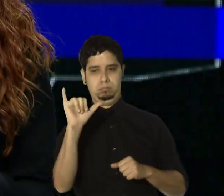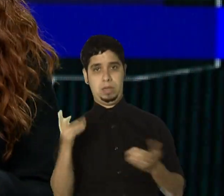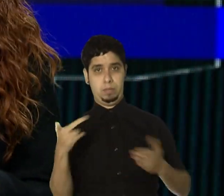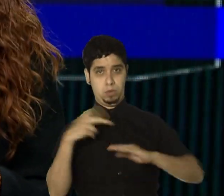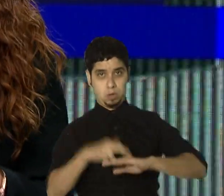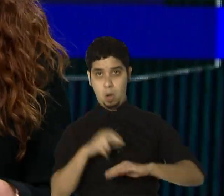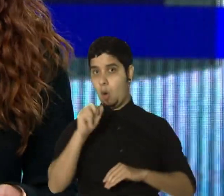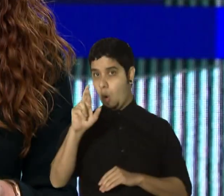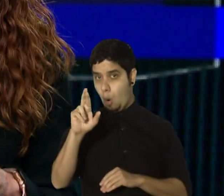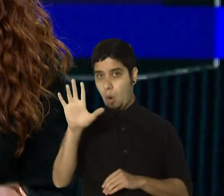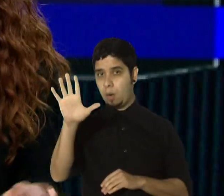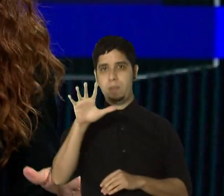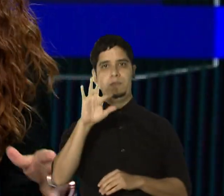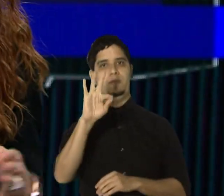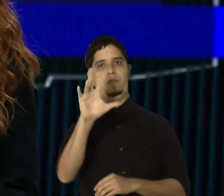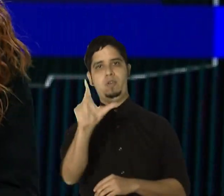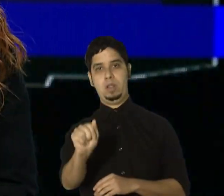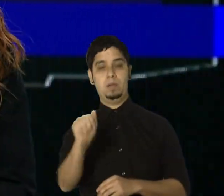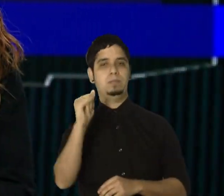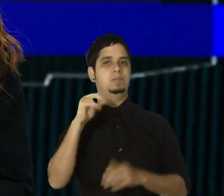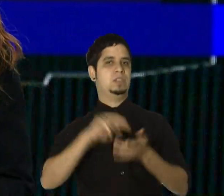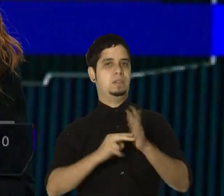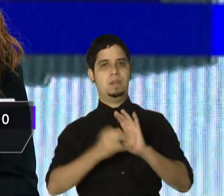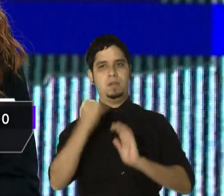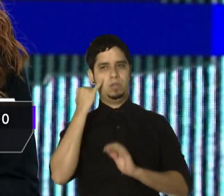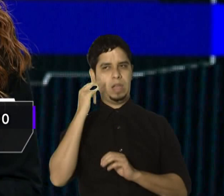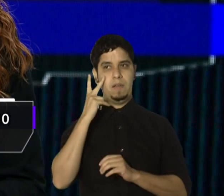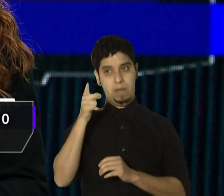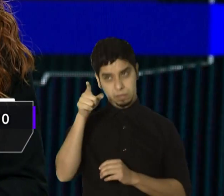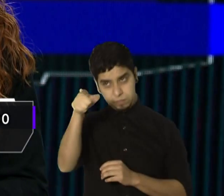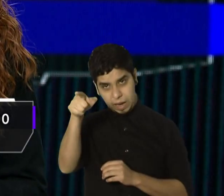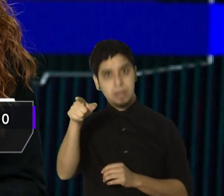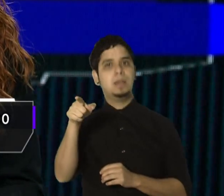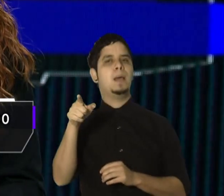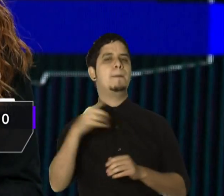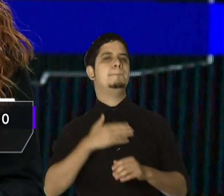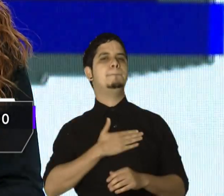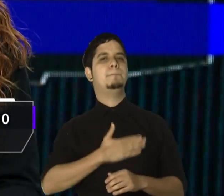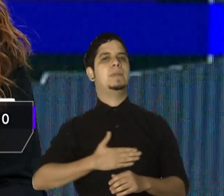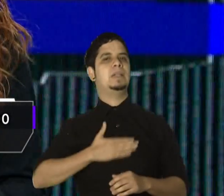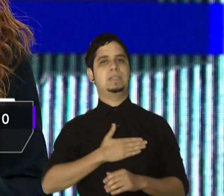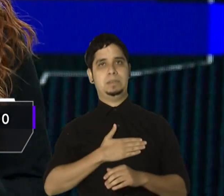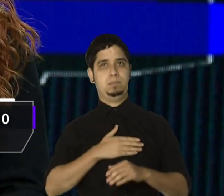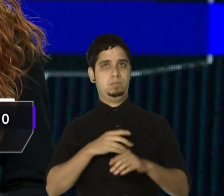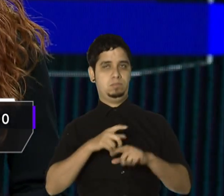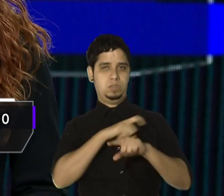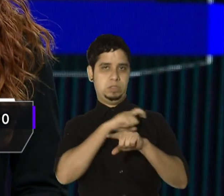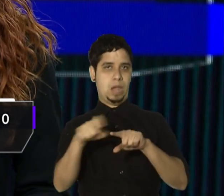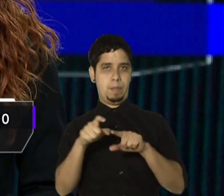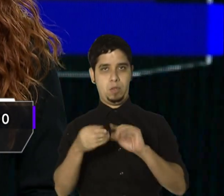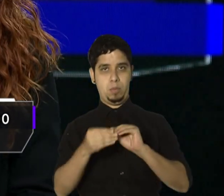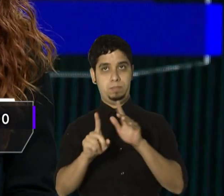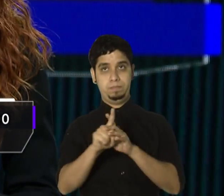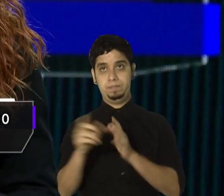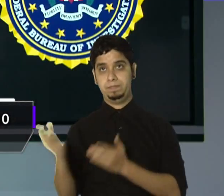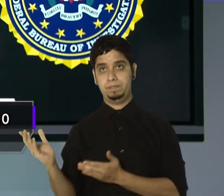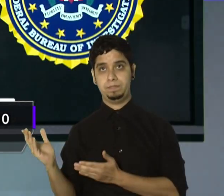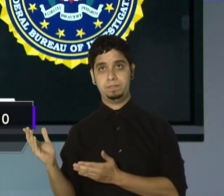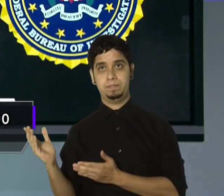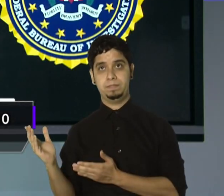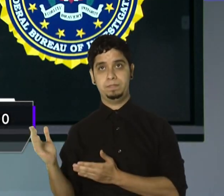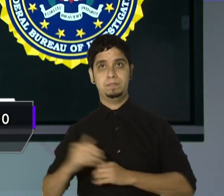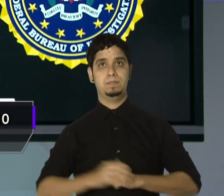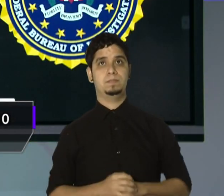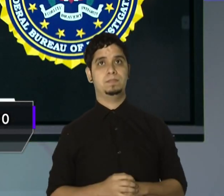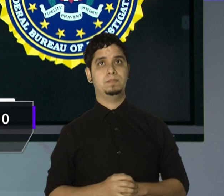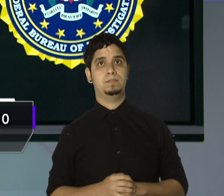en Florida. Así que, si usted o alguien que conoce tiene información sobre este caso, por favor, comuníquese al 987-6500. Jorge,